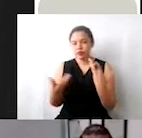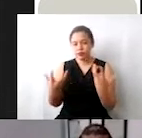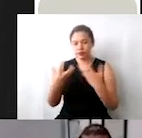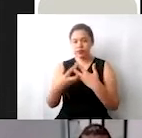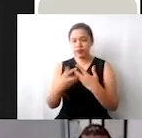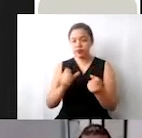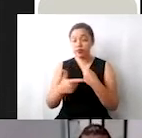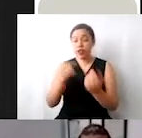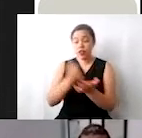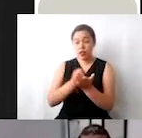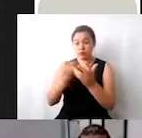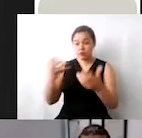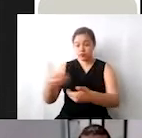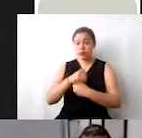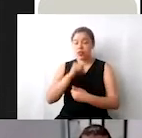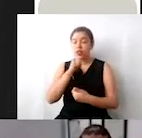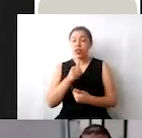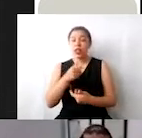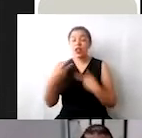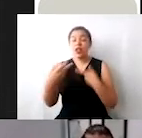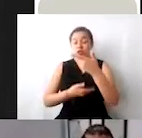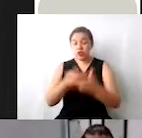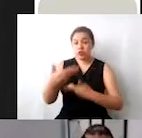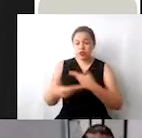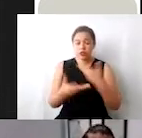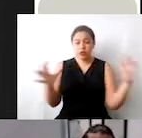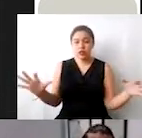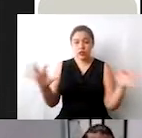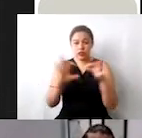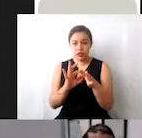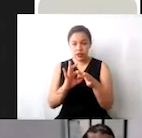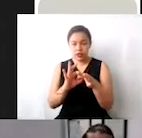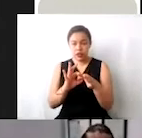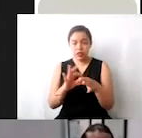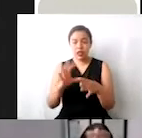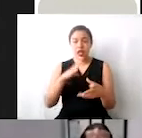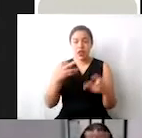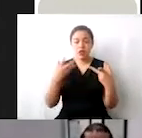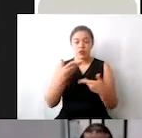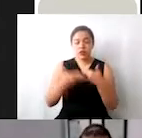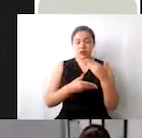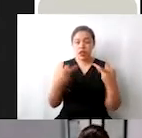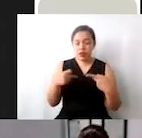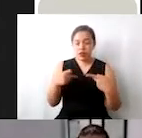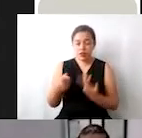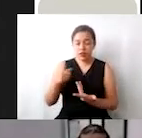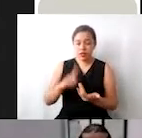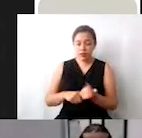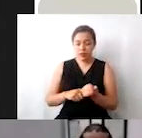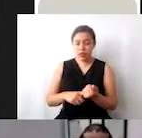retención si los servicios prestados corresponden a un servicio en el que el personal del